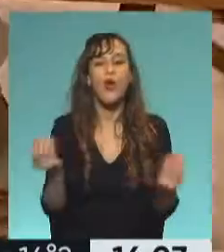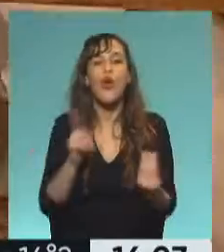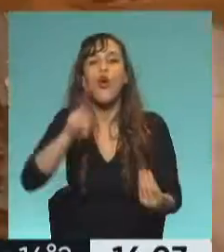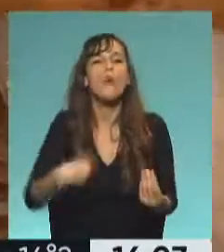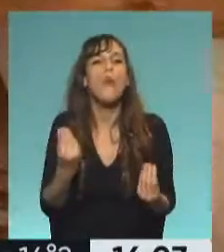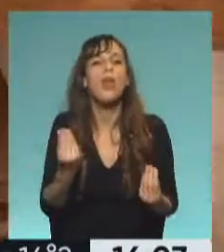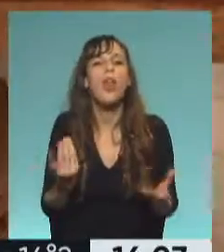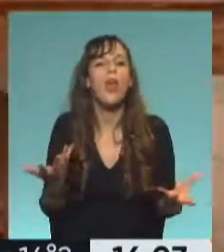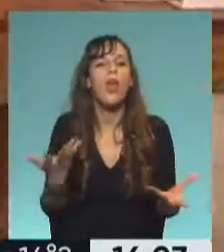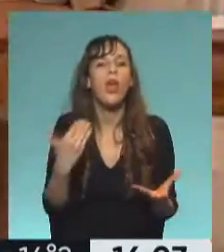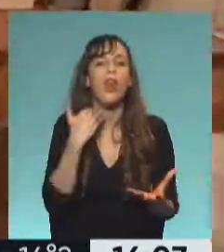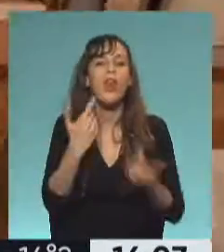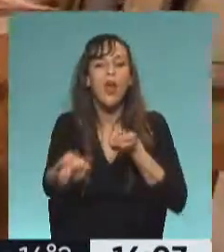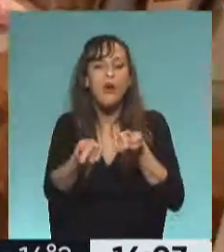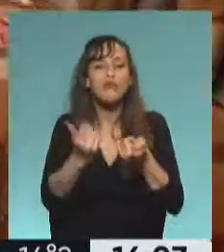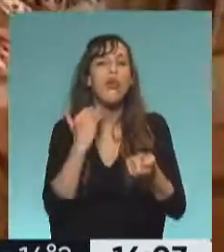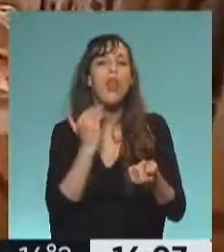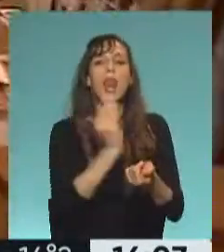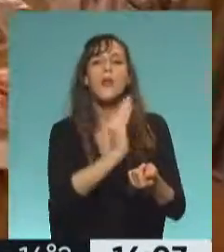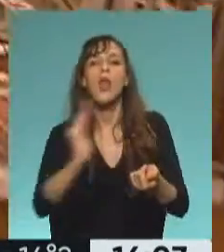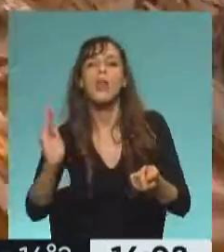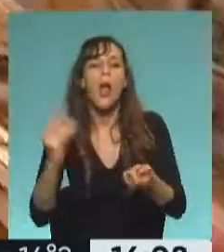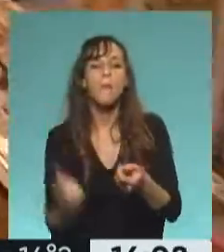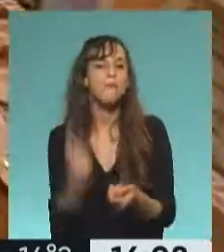esta librería, cómo llega a ser la primera.